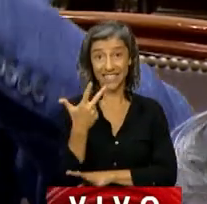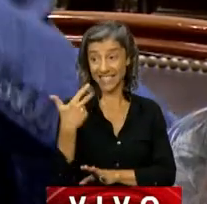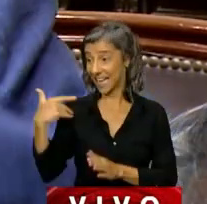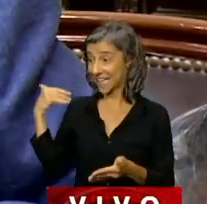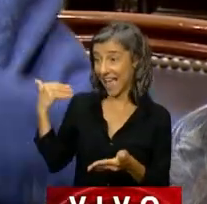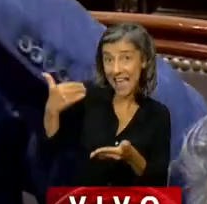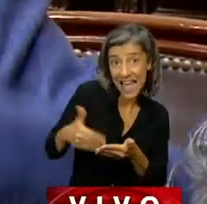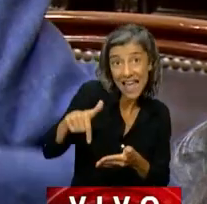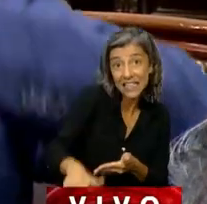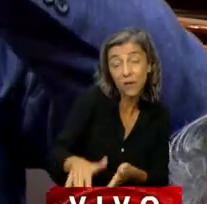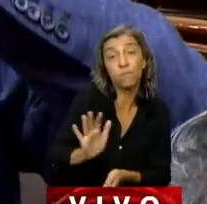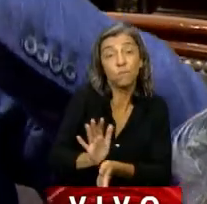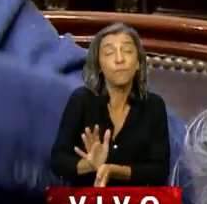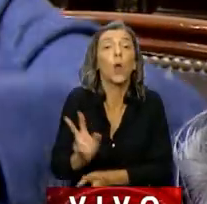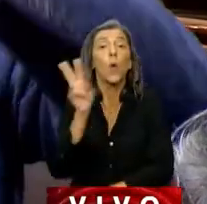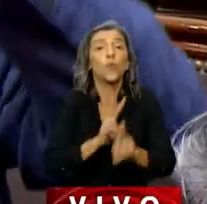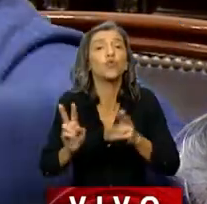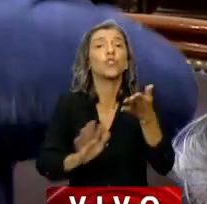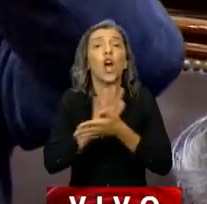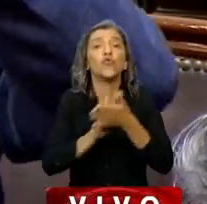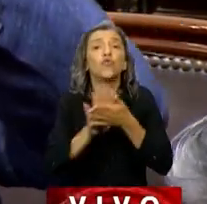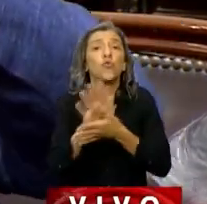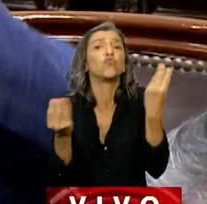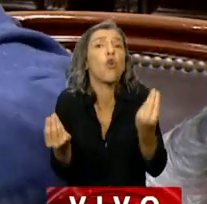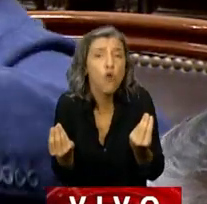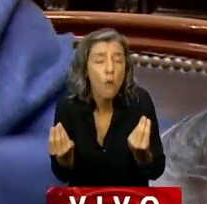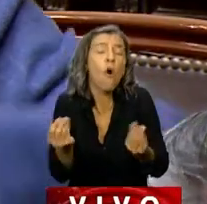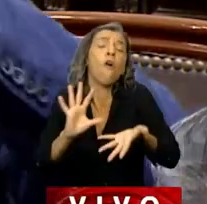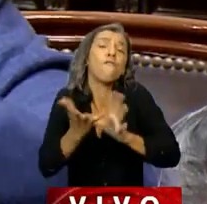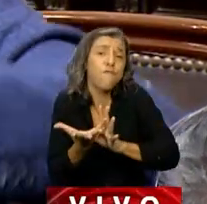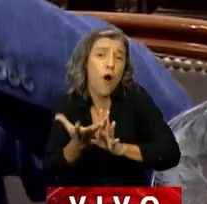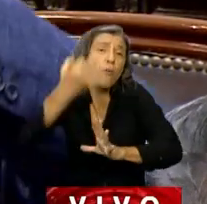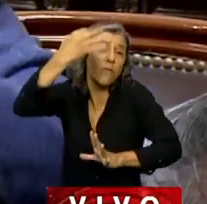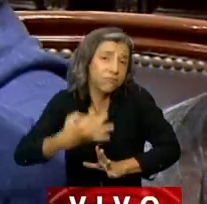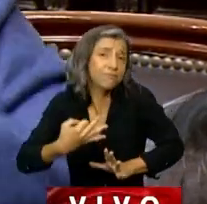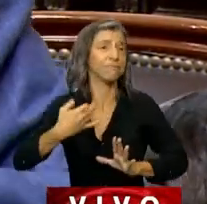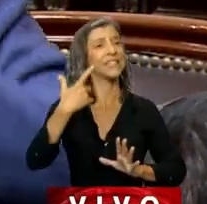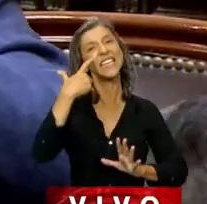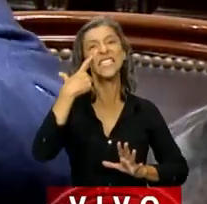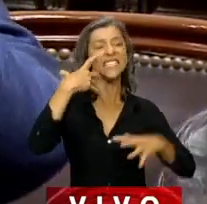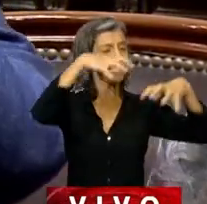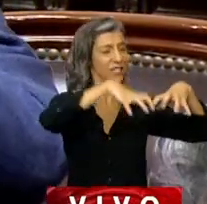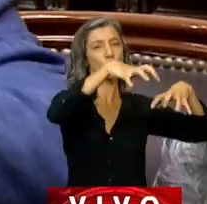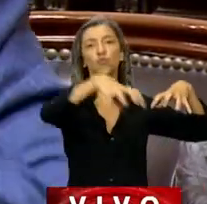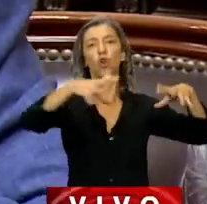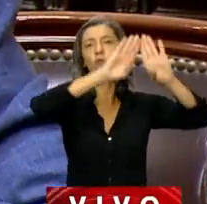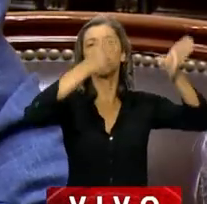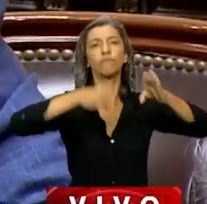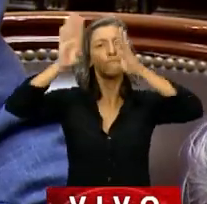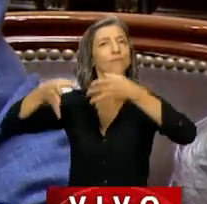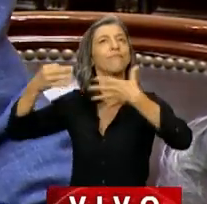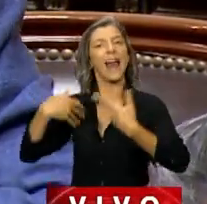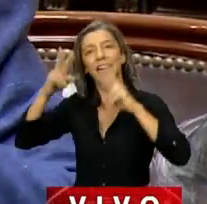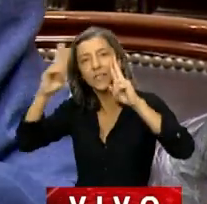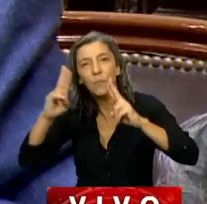viene solucionando las crisis institucionales con más institucionalidad. Y eso es lo importante, y eso es lo que está sucediendo en el